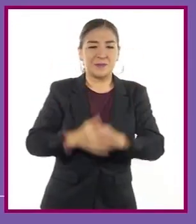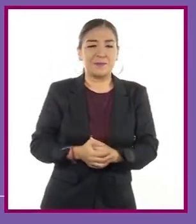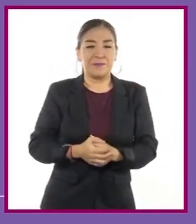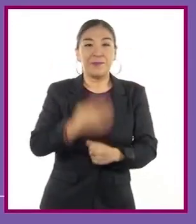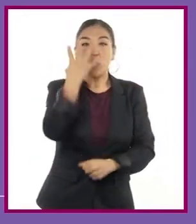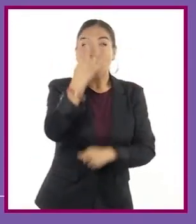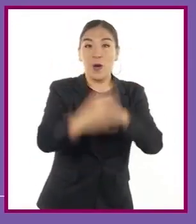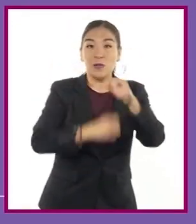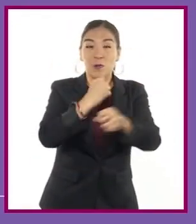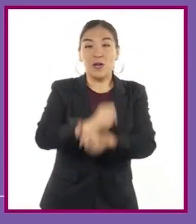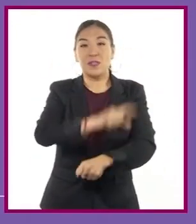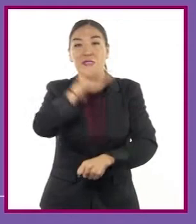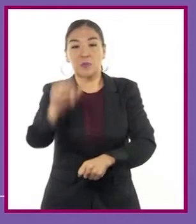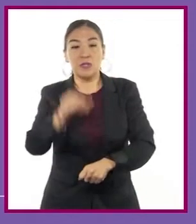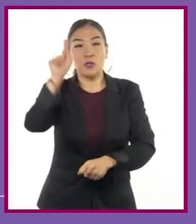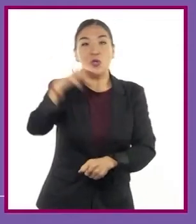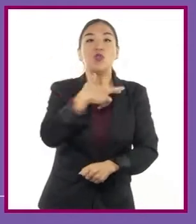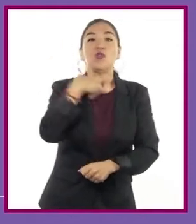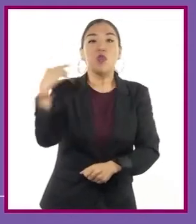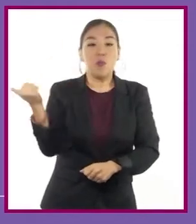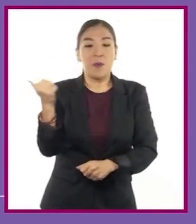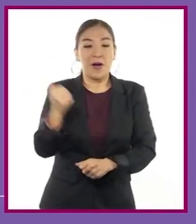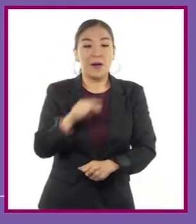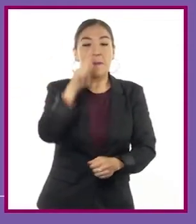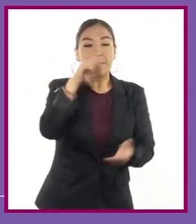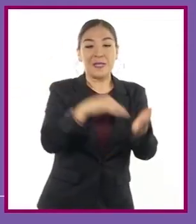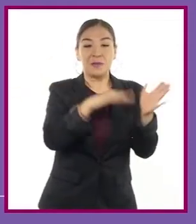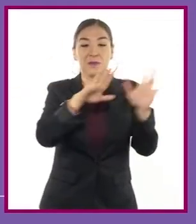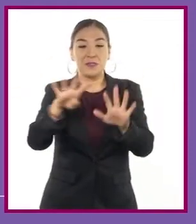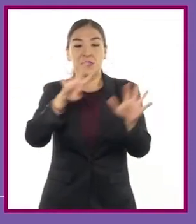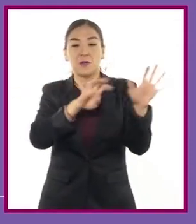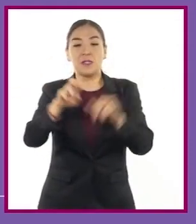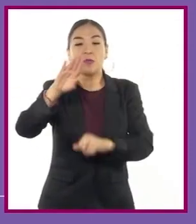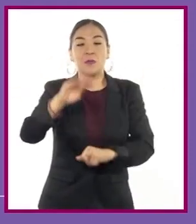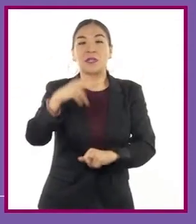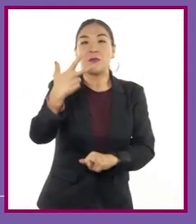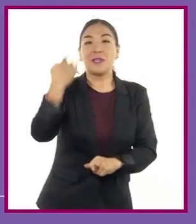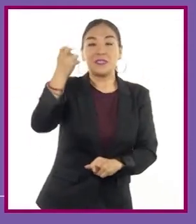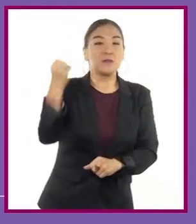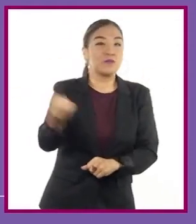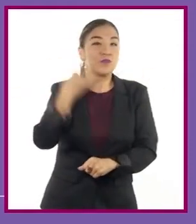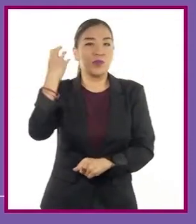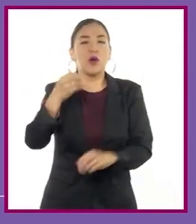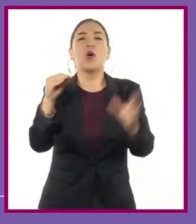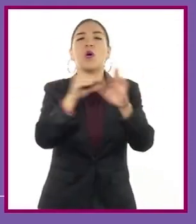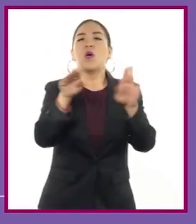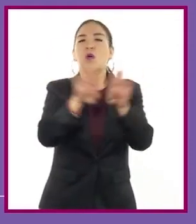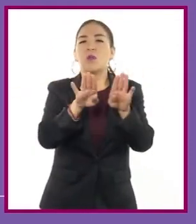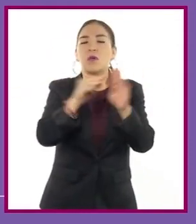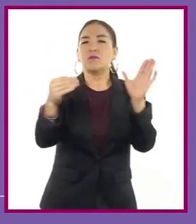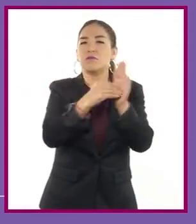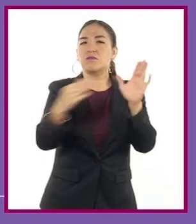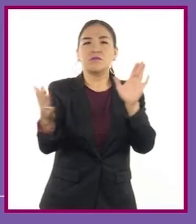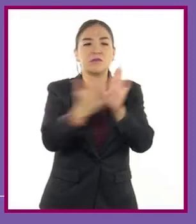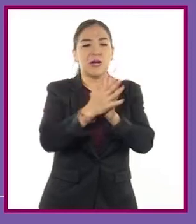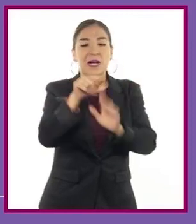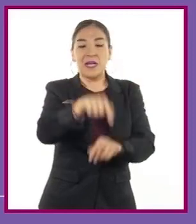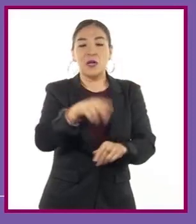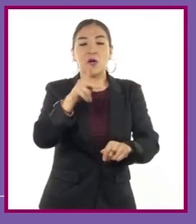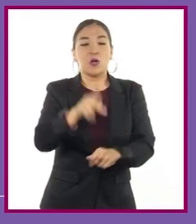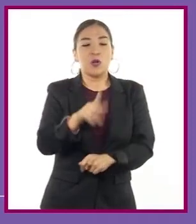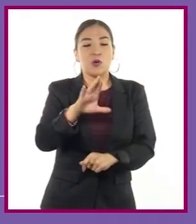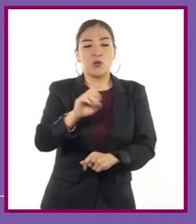4 años después, en Roma, en la Conferencia de las Naciones Unidas, se aprobó la creación de la primera Corte